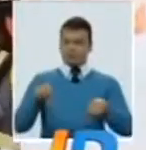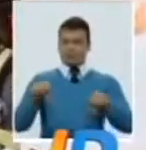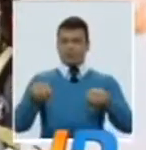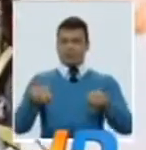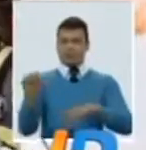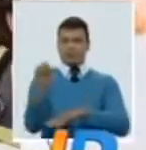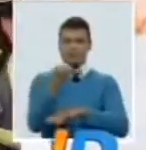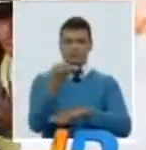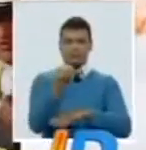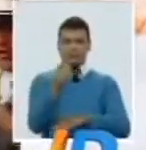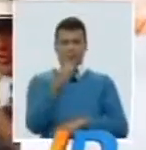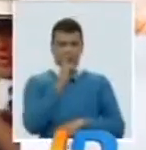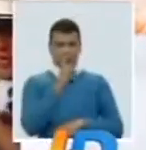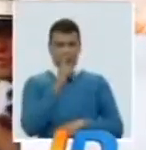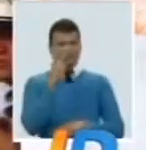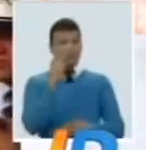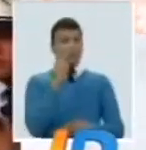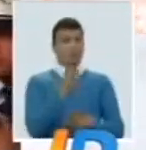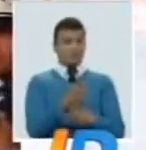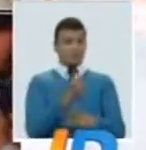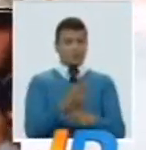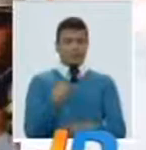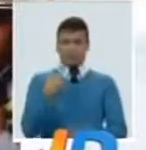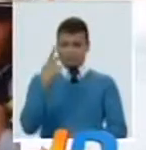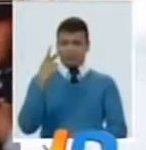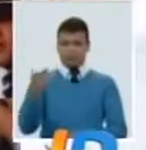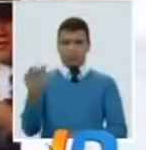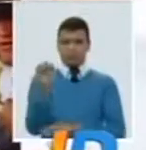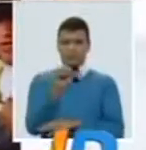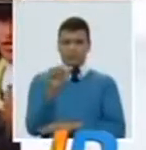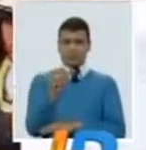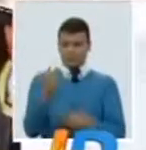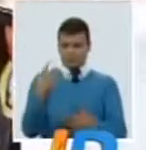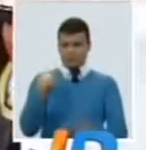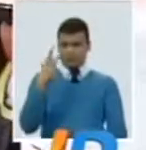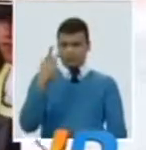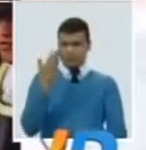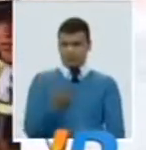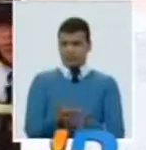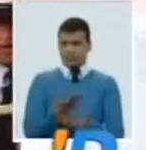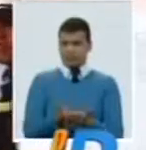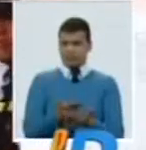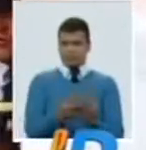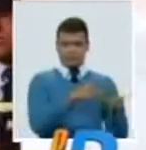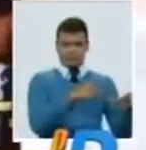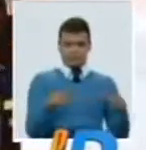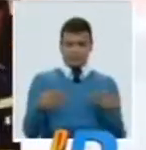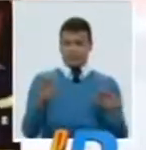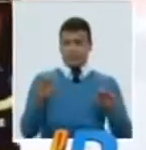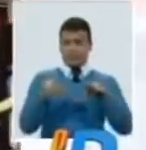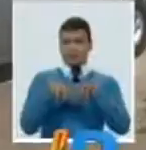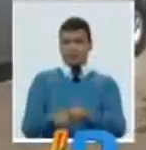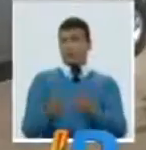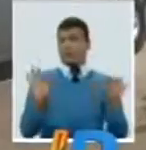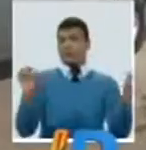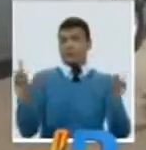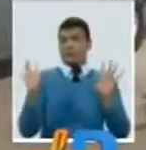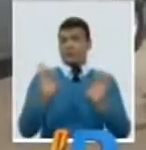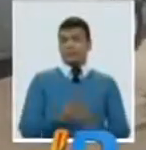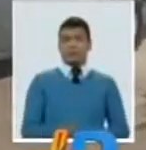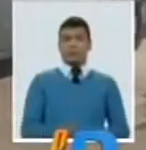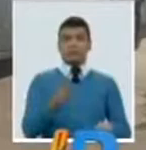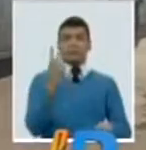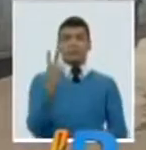¿Cómo va a comprobar que eso es mío? Yo lo vi manejando. Yo lo vi manejando, si no me lo va a pasar los documentos, se lo inmovilizo, sencillo. Finalmente